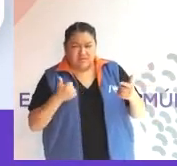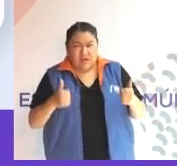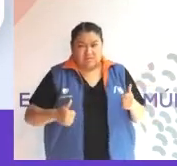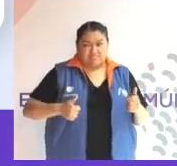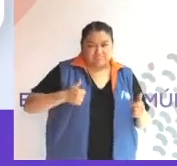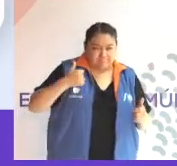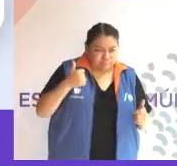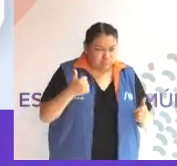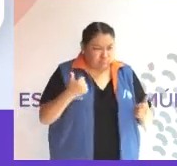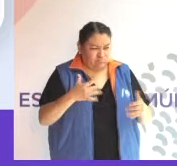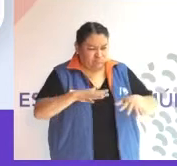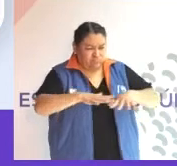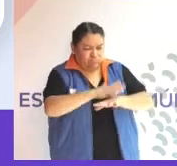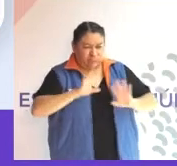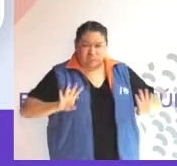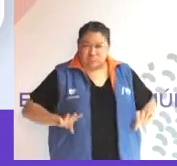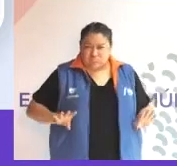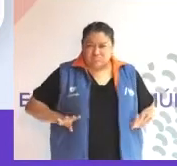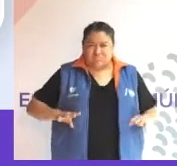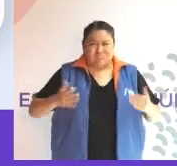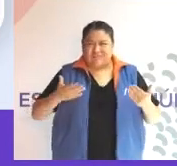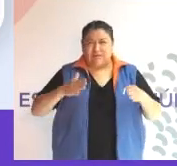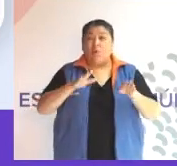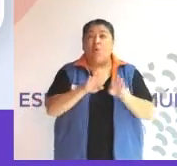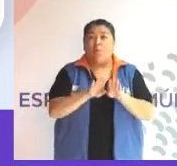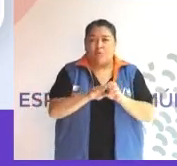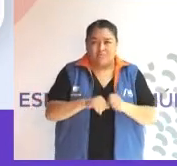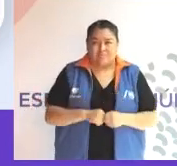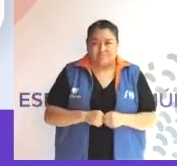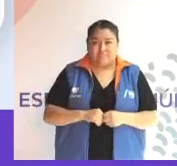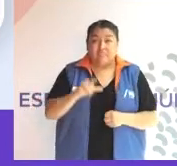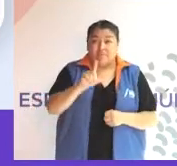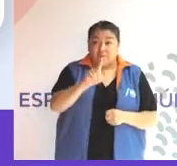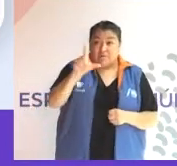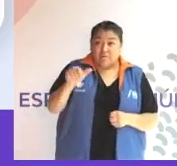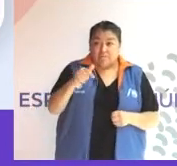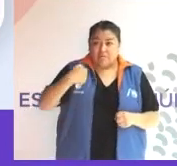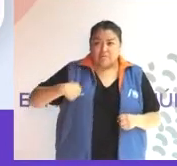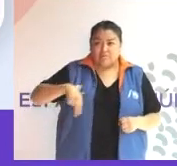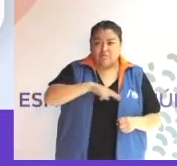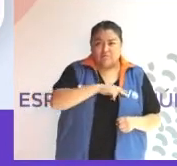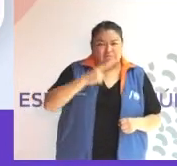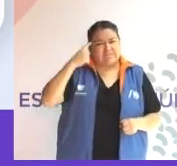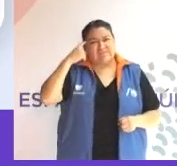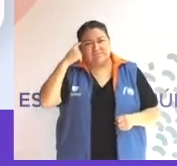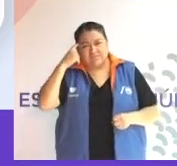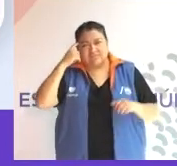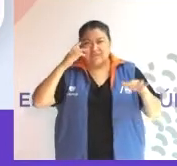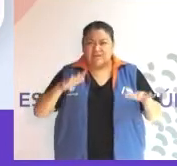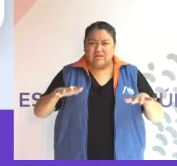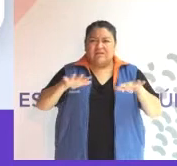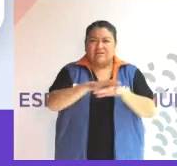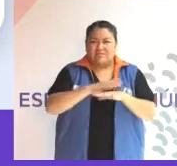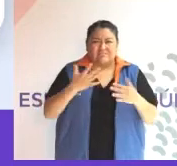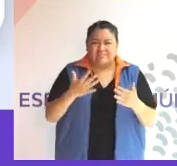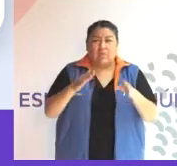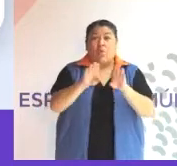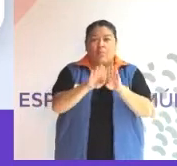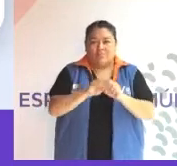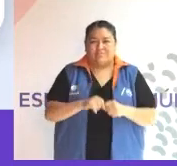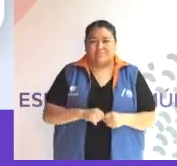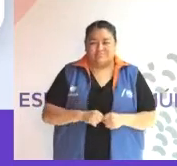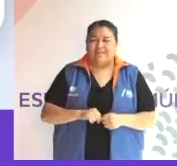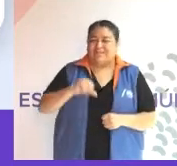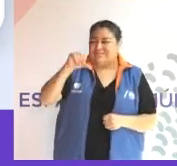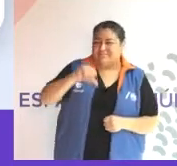estas oportunidades y también cómo tenemos que navegar estos retos que hay, ¿no? Y para eso hoy contamos